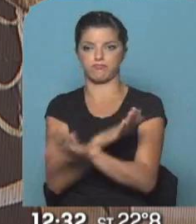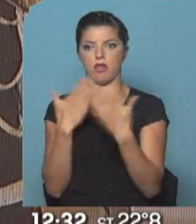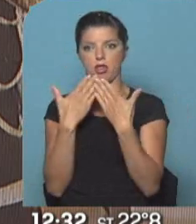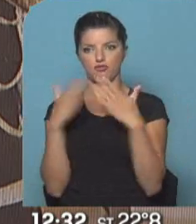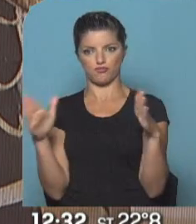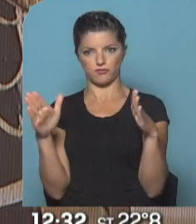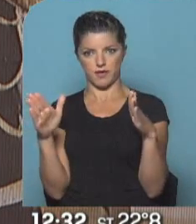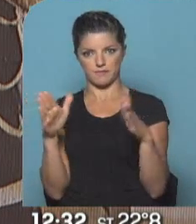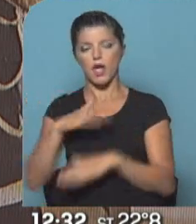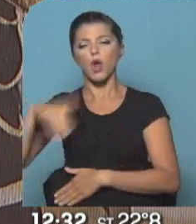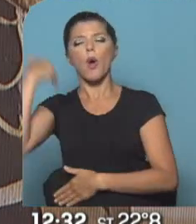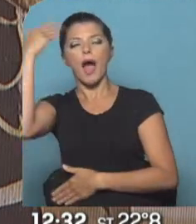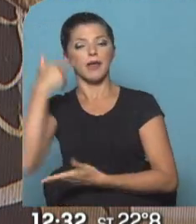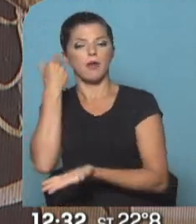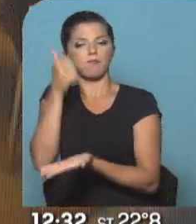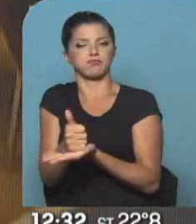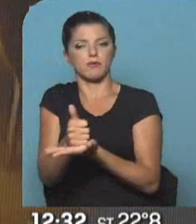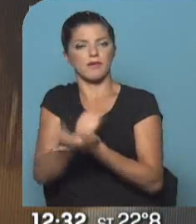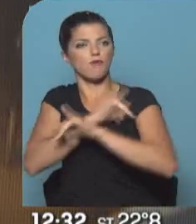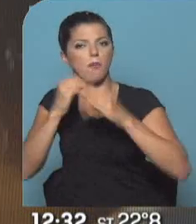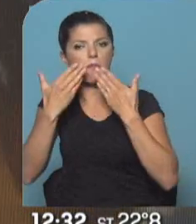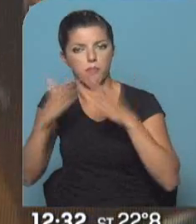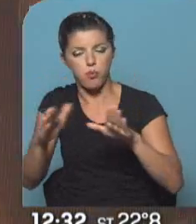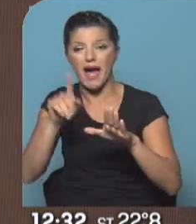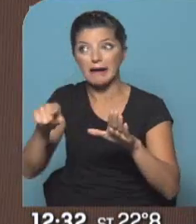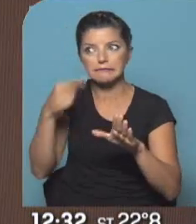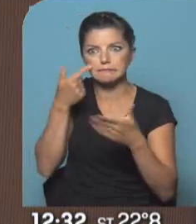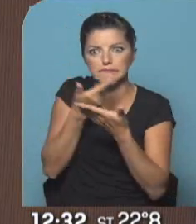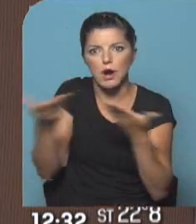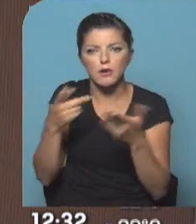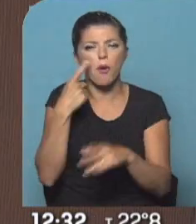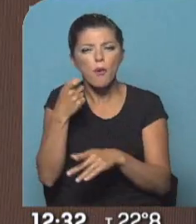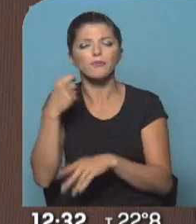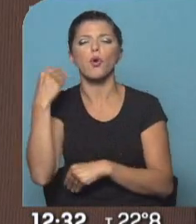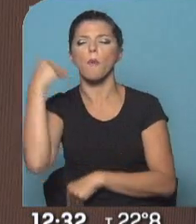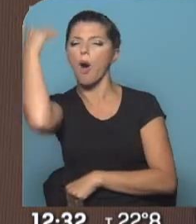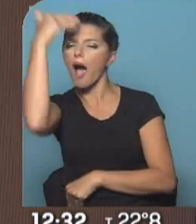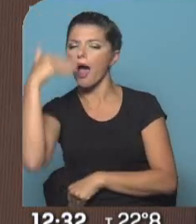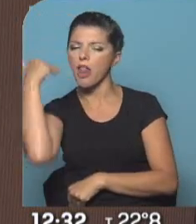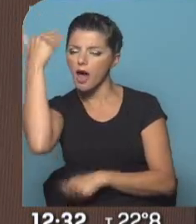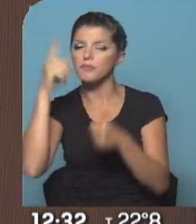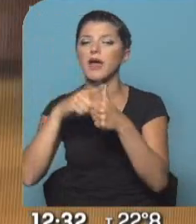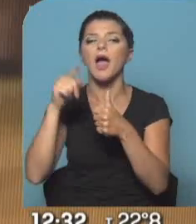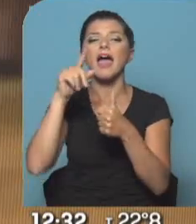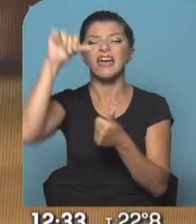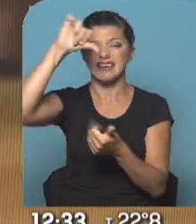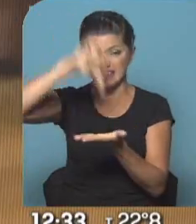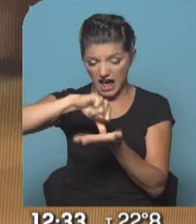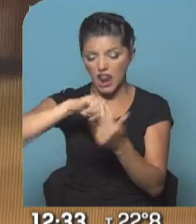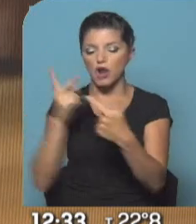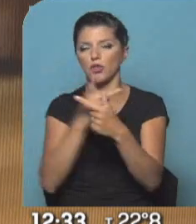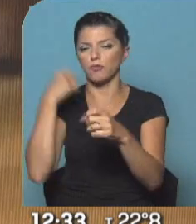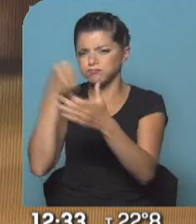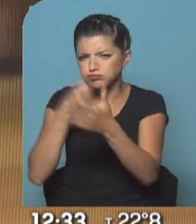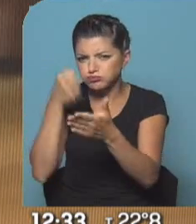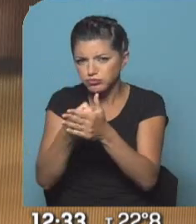Arabia Saudita, dejó al descubierto la puja regional, la puja entre Arabia Saudita e Irán por el liderazgo de